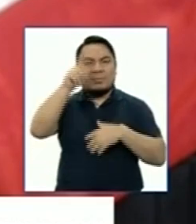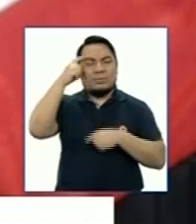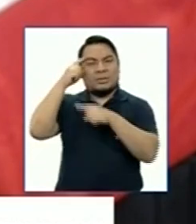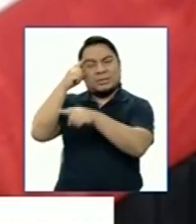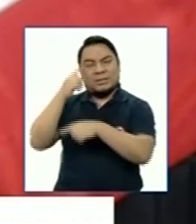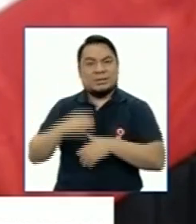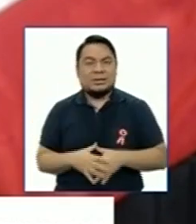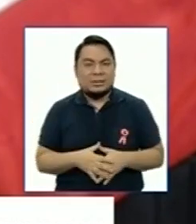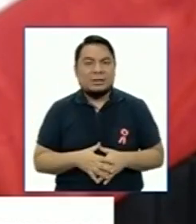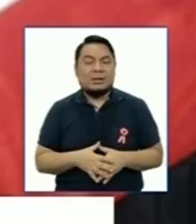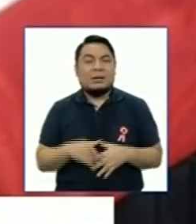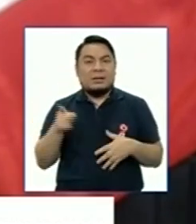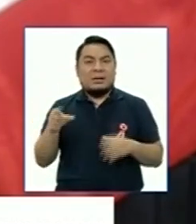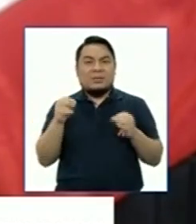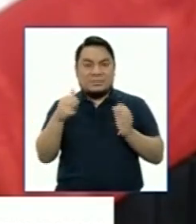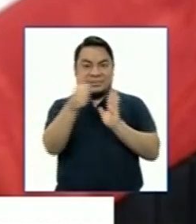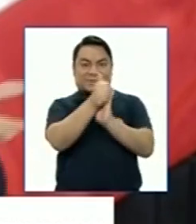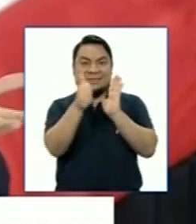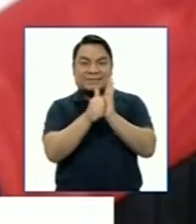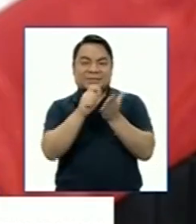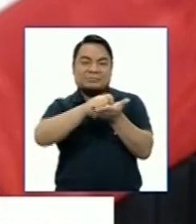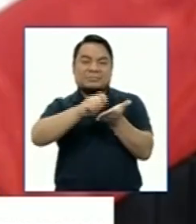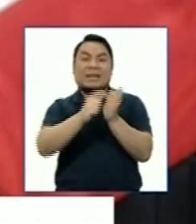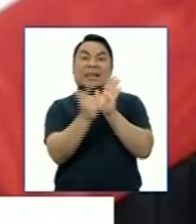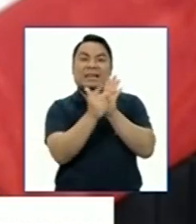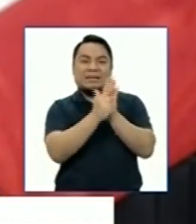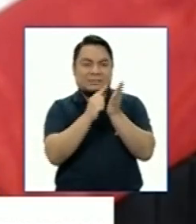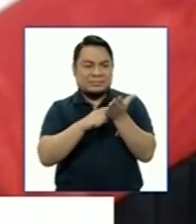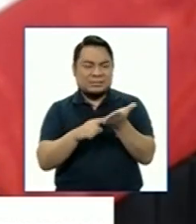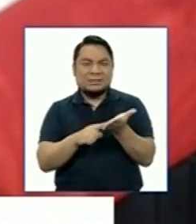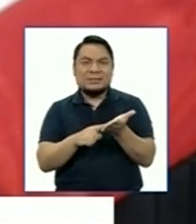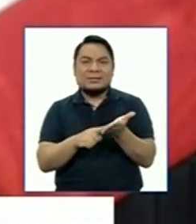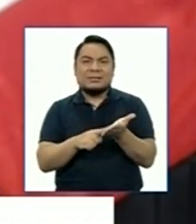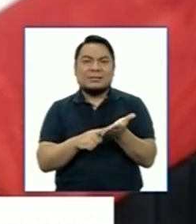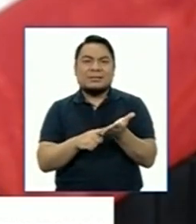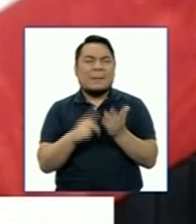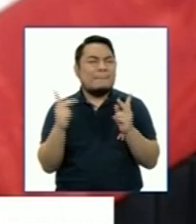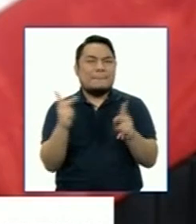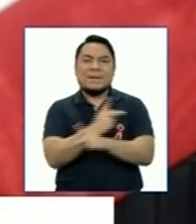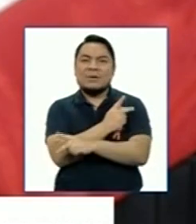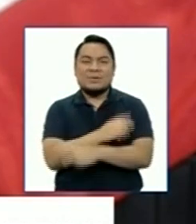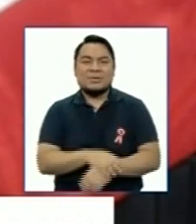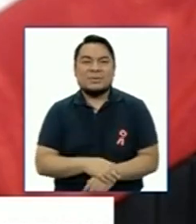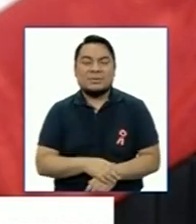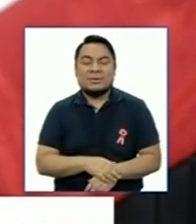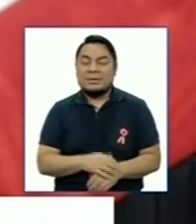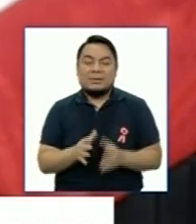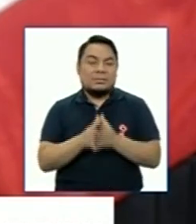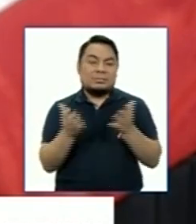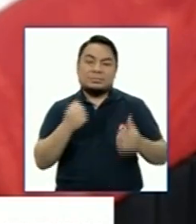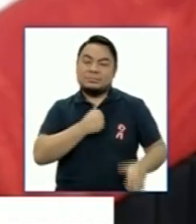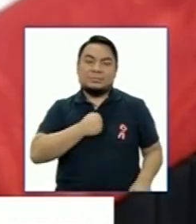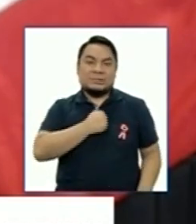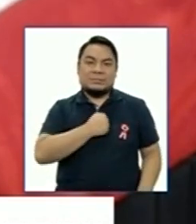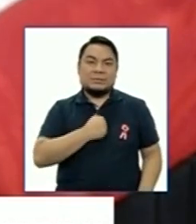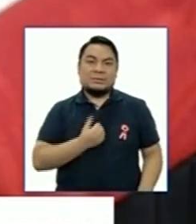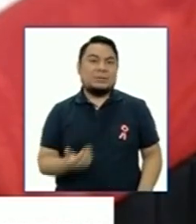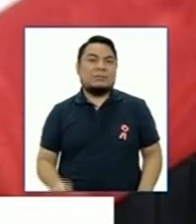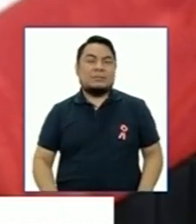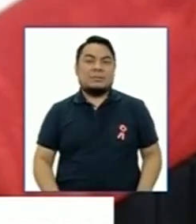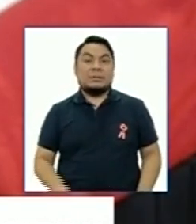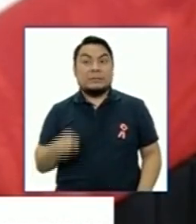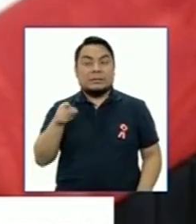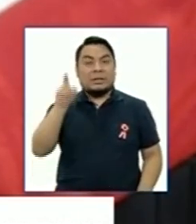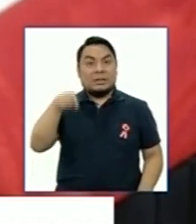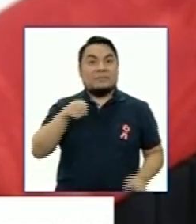para que recapaciten y volvamos a entrar al debate de mejor manera está leyendo bien el presidente vizcarra